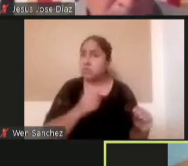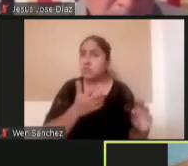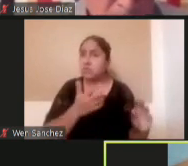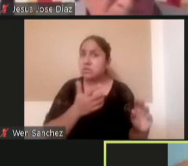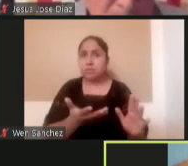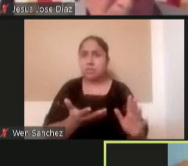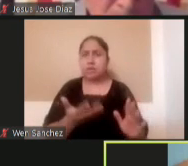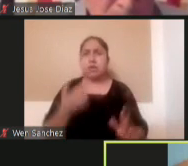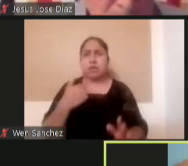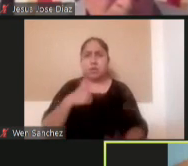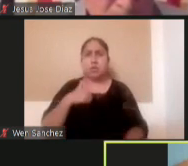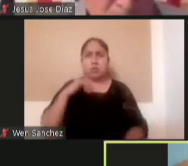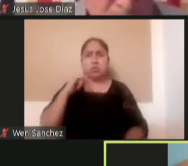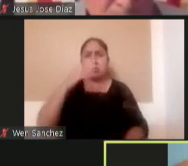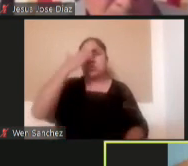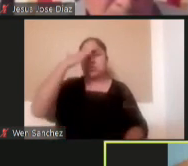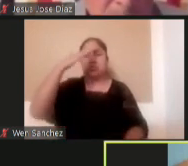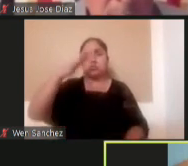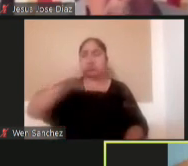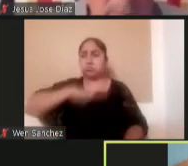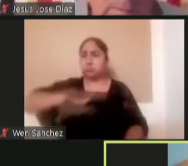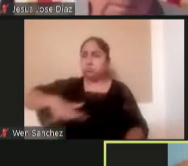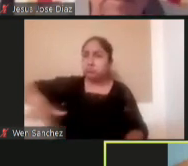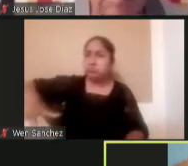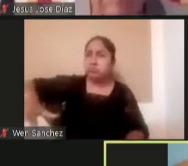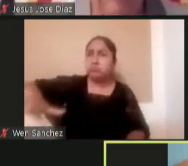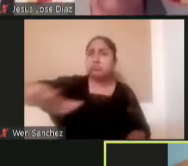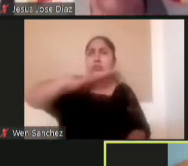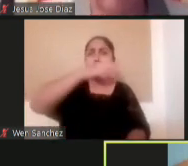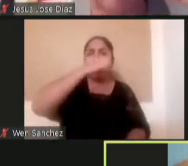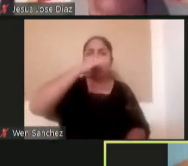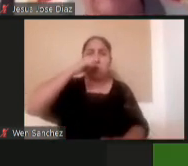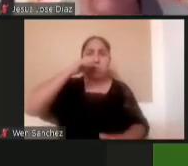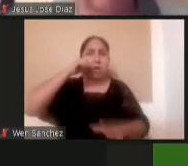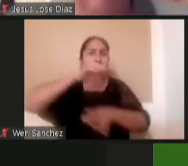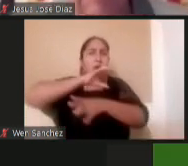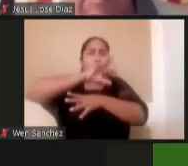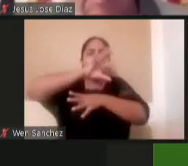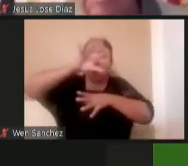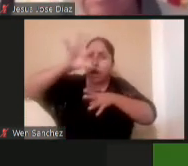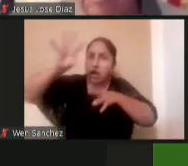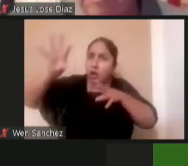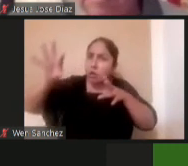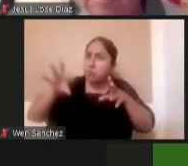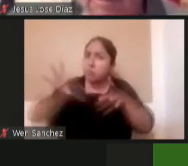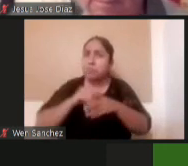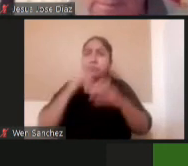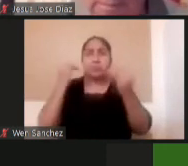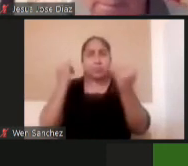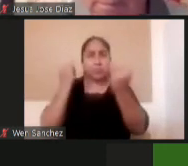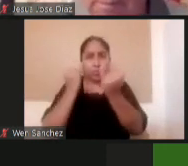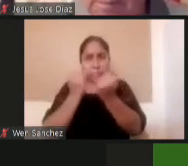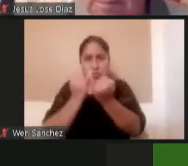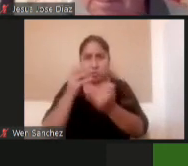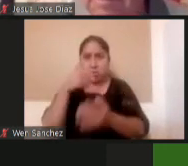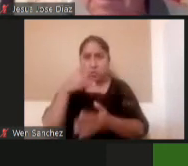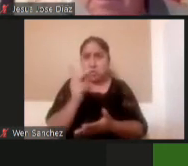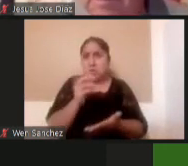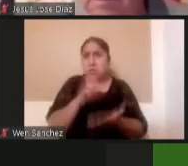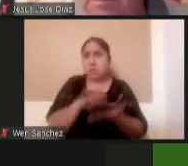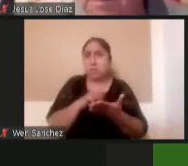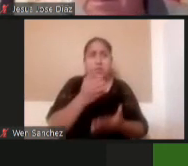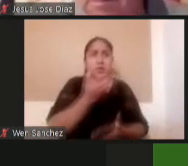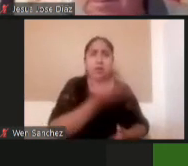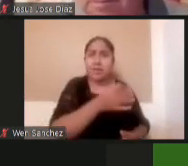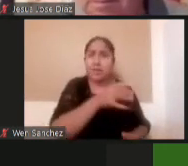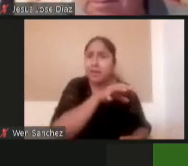hago énfasis en el área de Valle del Sol, Júpiter y Tres Cantos, ya que el sábado pasado hubo falla en el suministro de